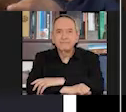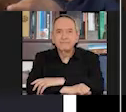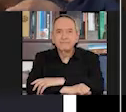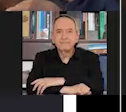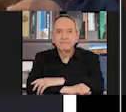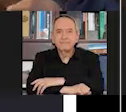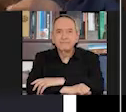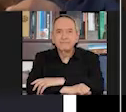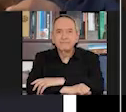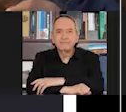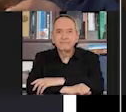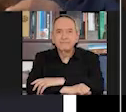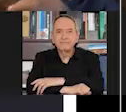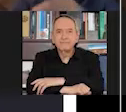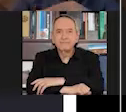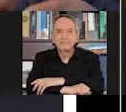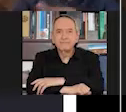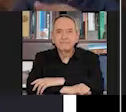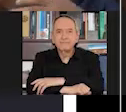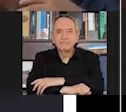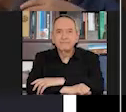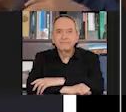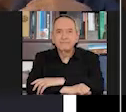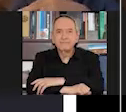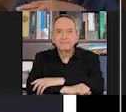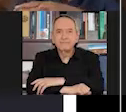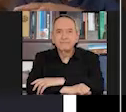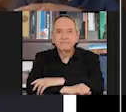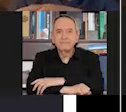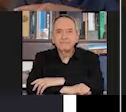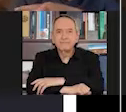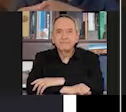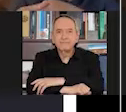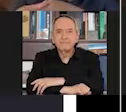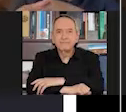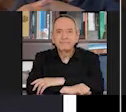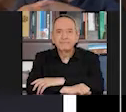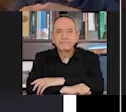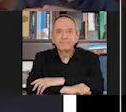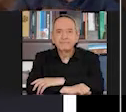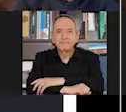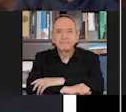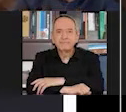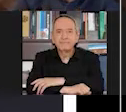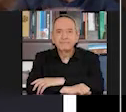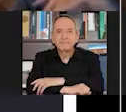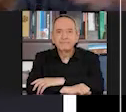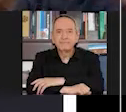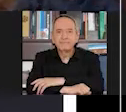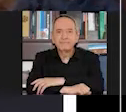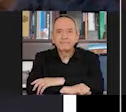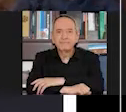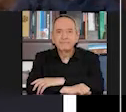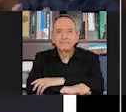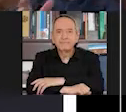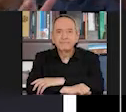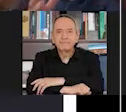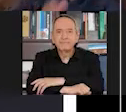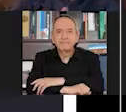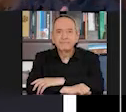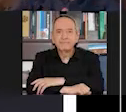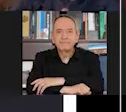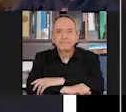severidad vitales que pueden llevar a la persona inclusive a la muerte entonces